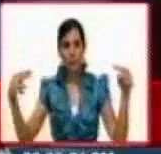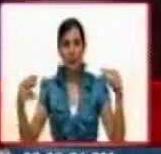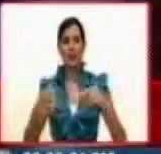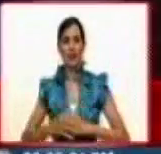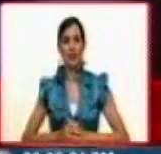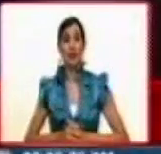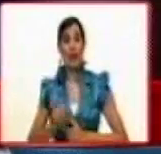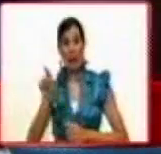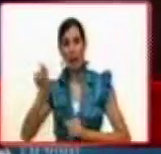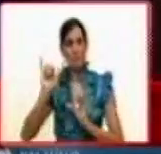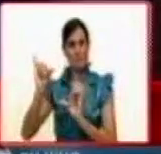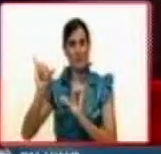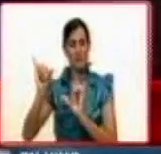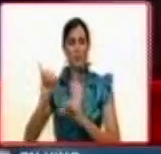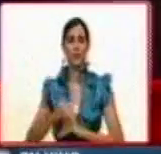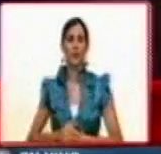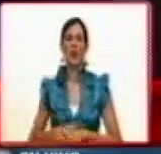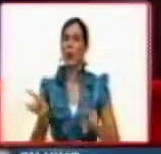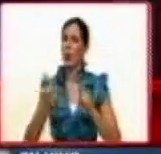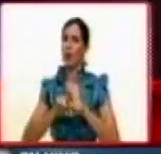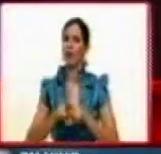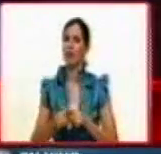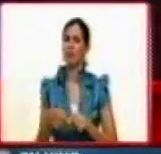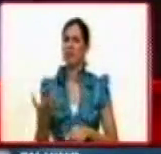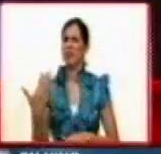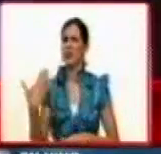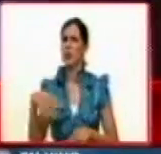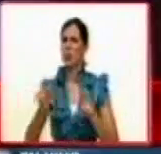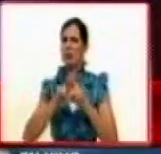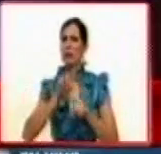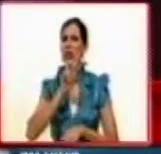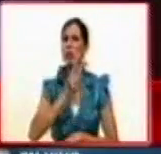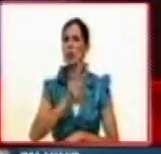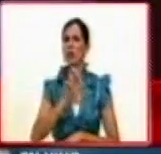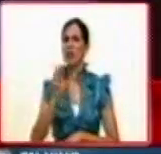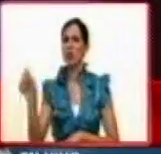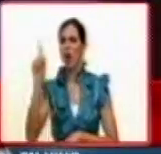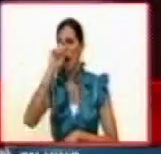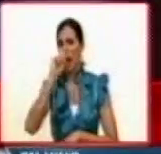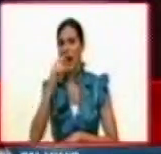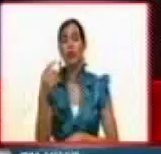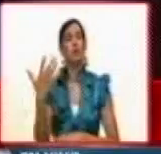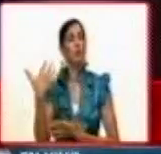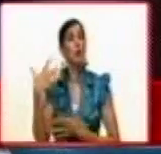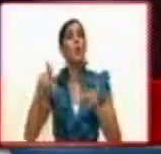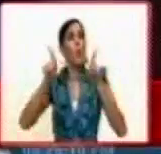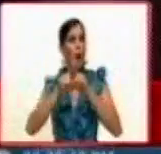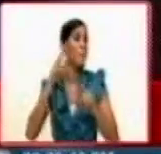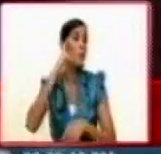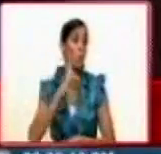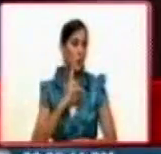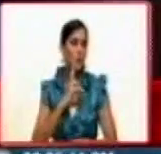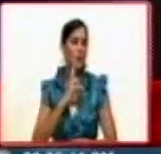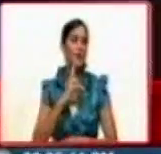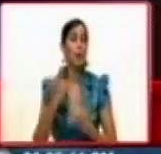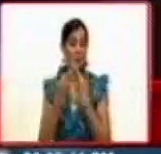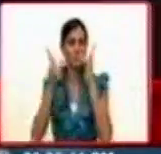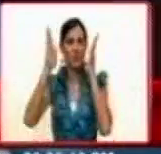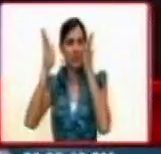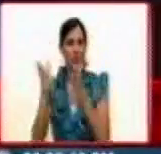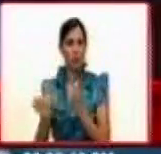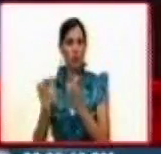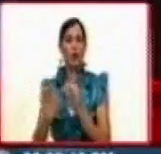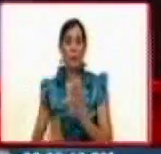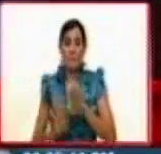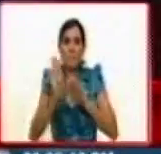sido quien, como lo hizo hace casi dos siglos el libertador Simón Bolívar, dio el paso definitivo